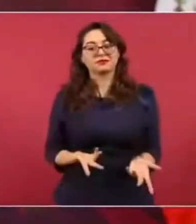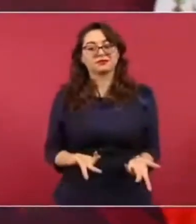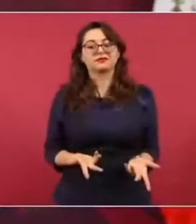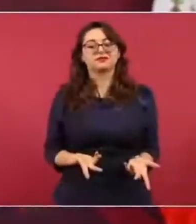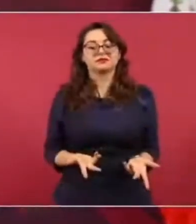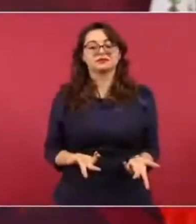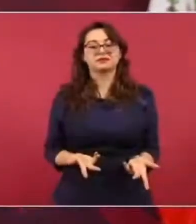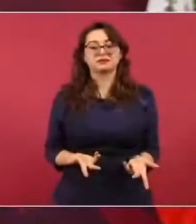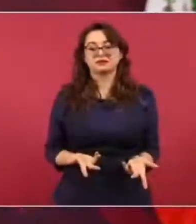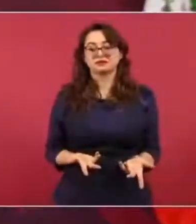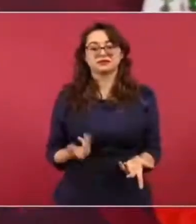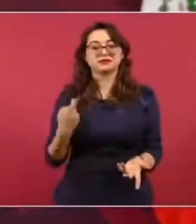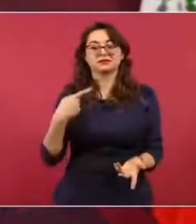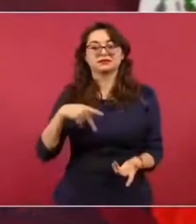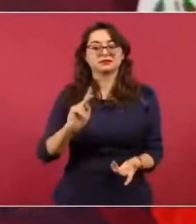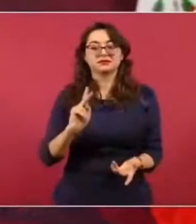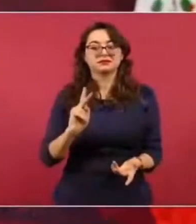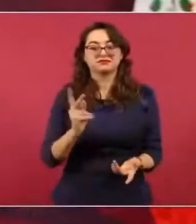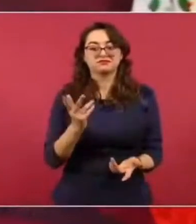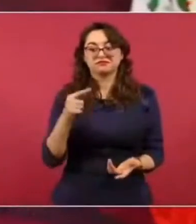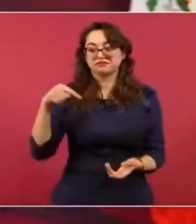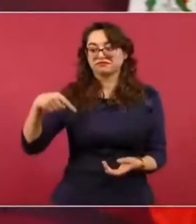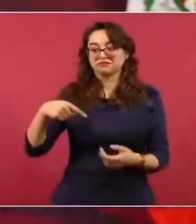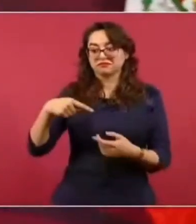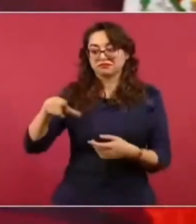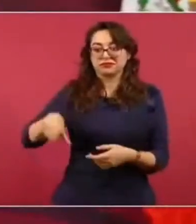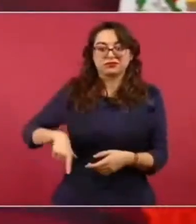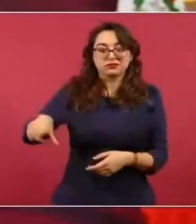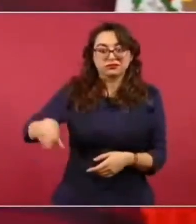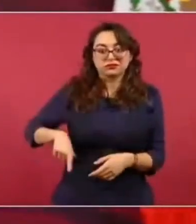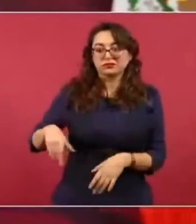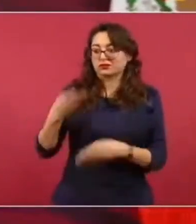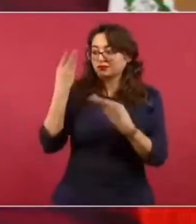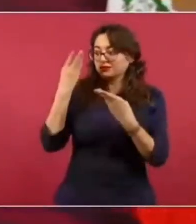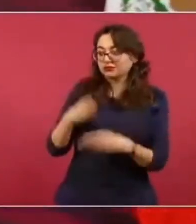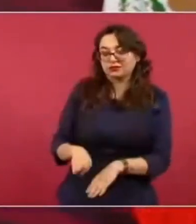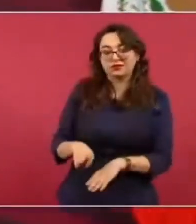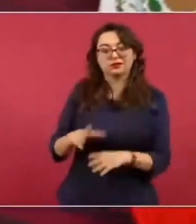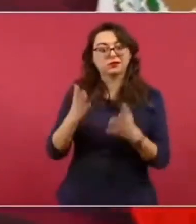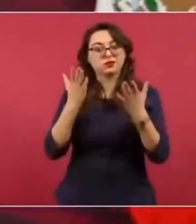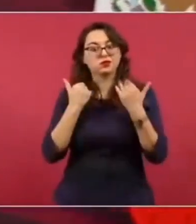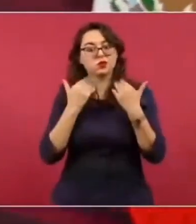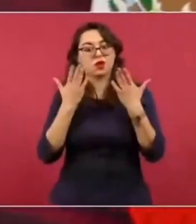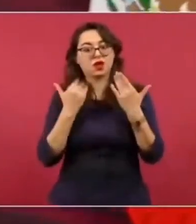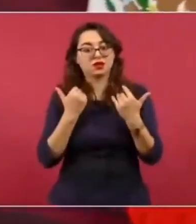que es atender a las Fuerzas Armadas.